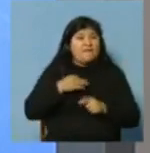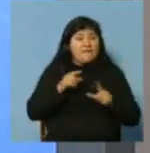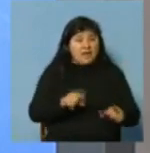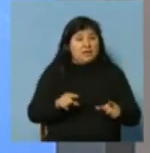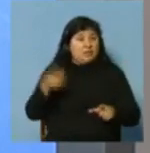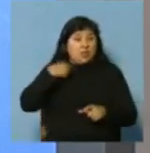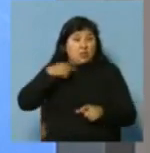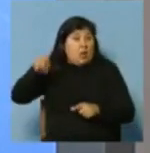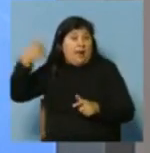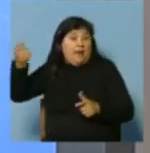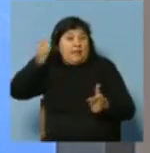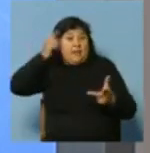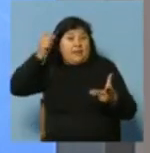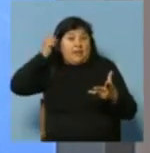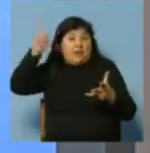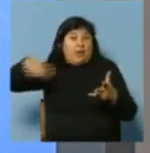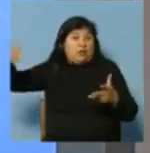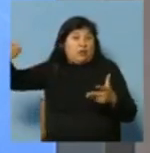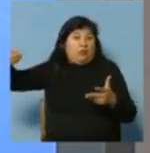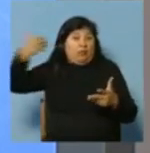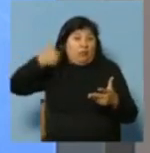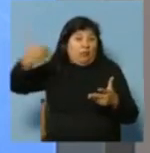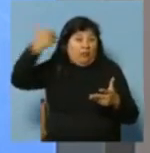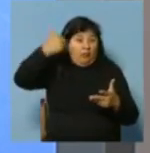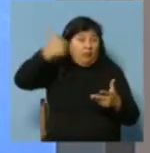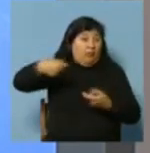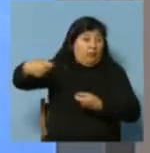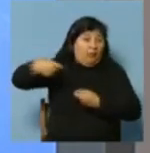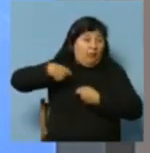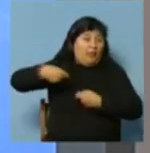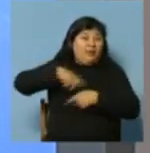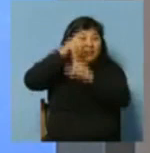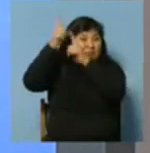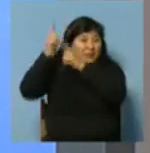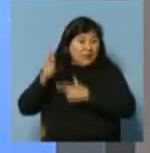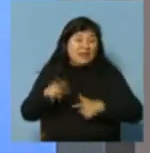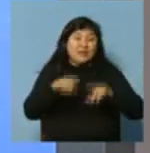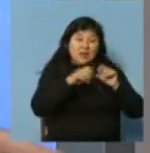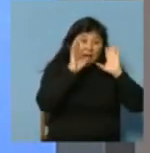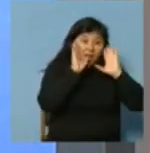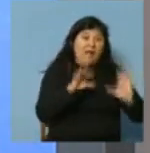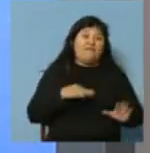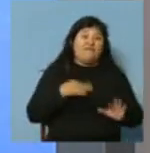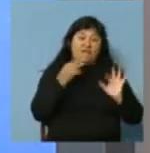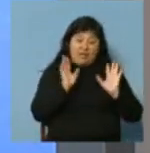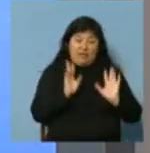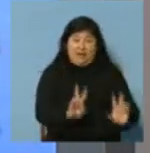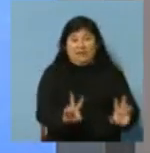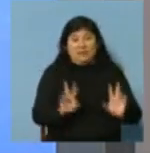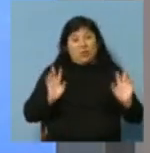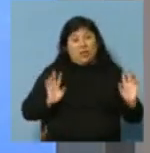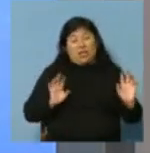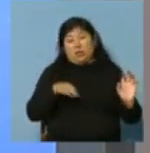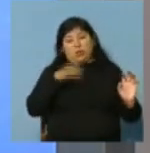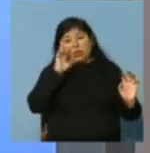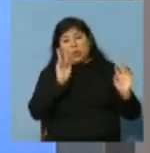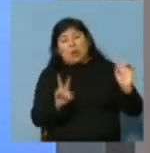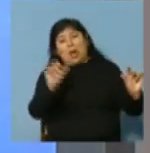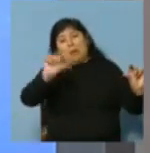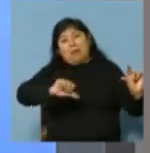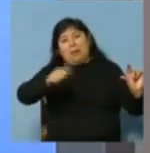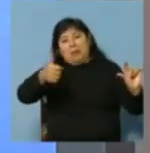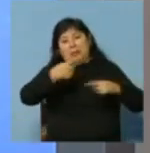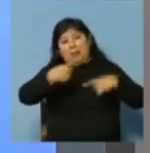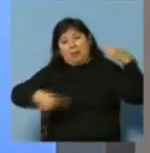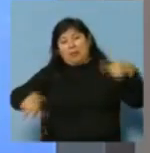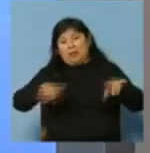hacemos lo intentamos hacer nuestro trabajo de la mejor manera posible sin juzgar es como si a ver es como